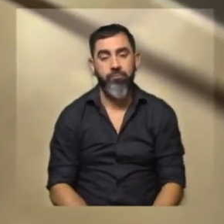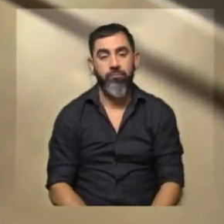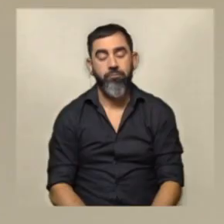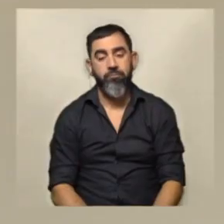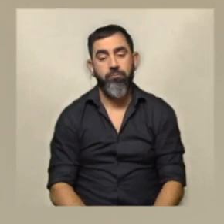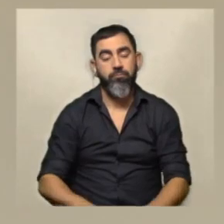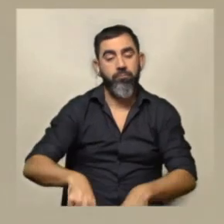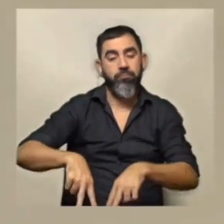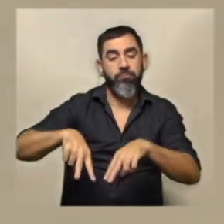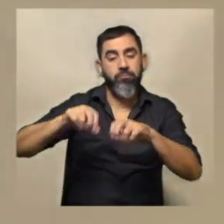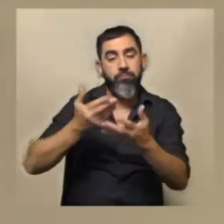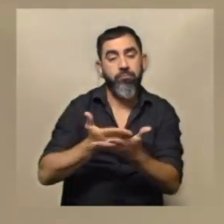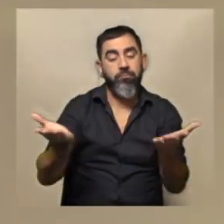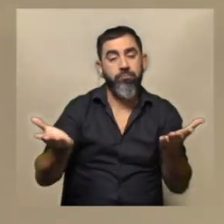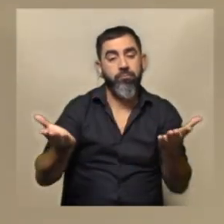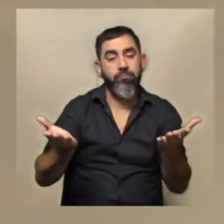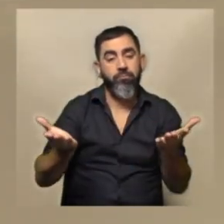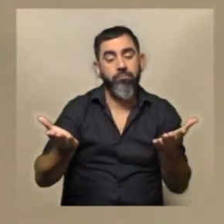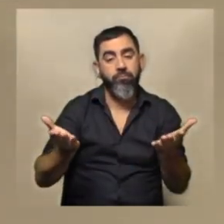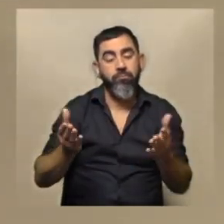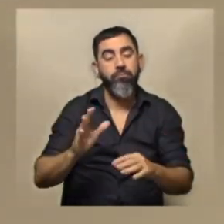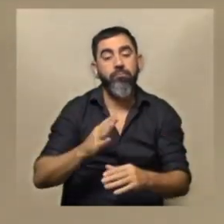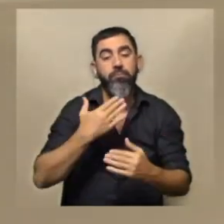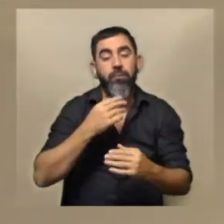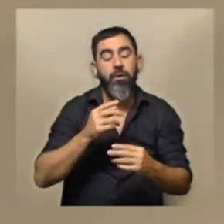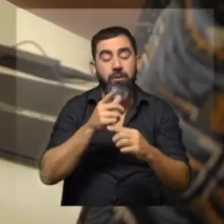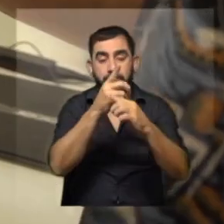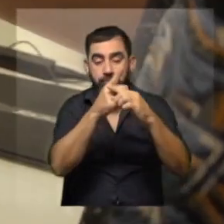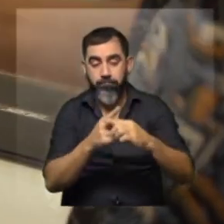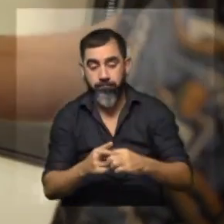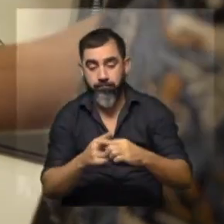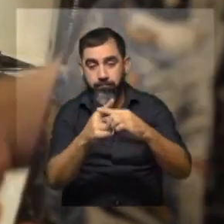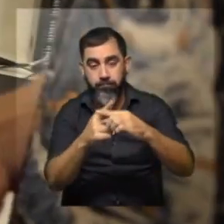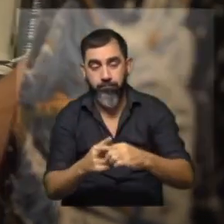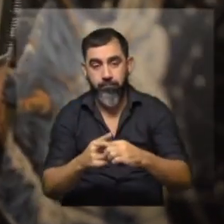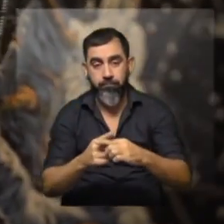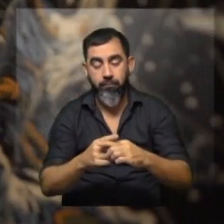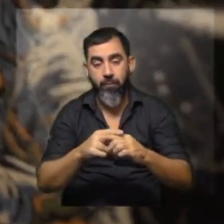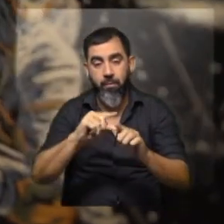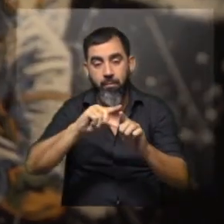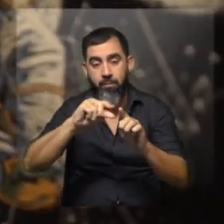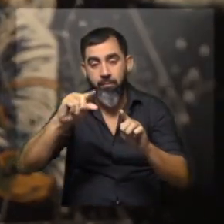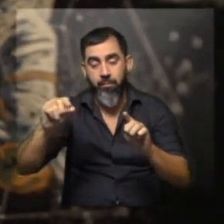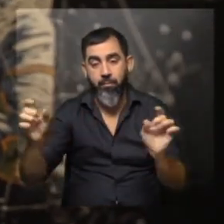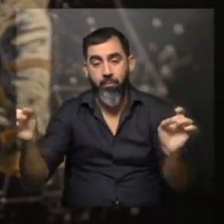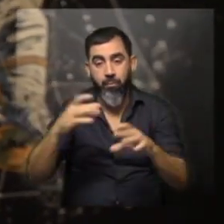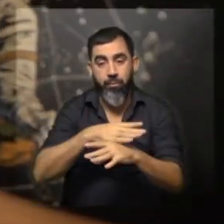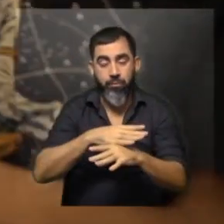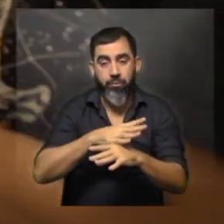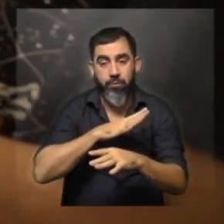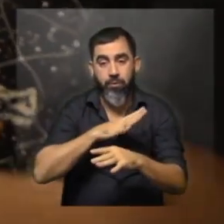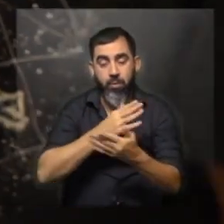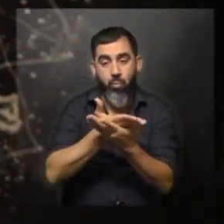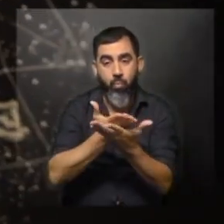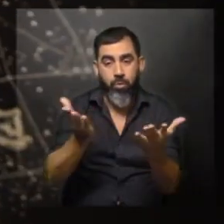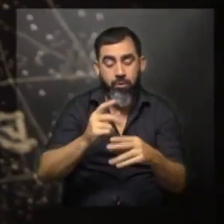el análisis de la muestra es a través del uso de rayos X y la lectura de la señal que sale una vez que, digamos, que la